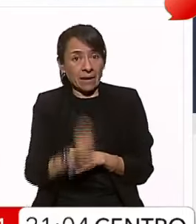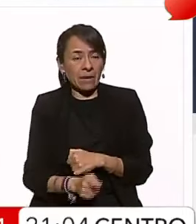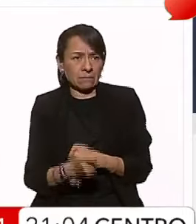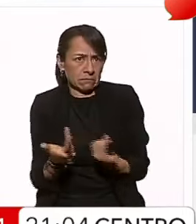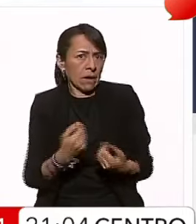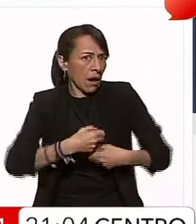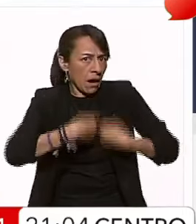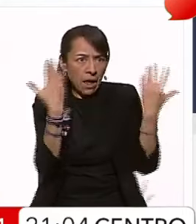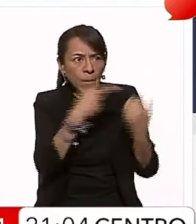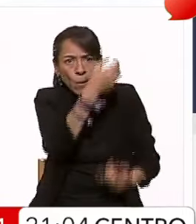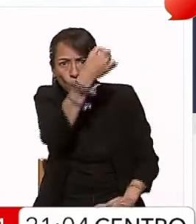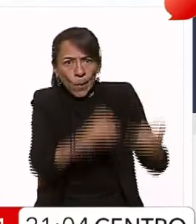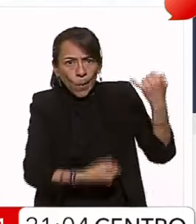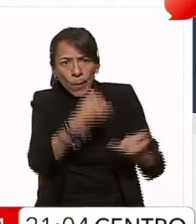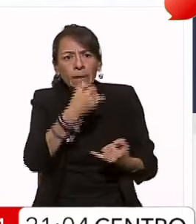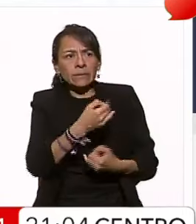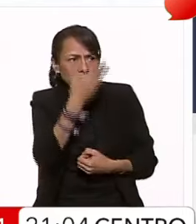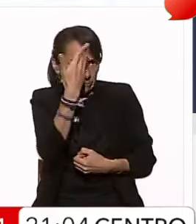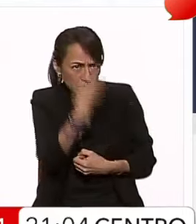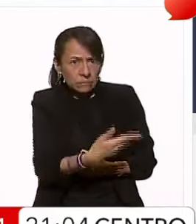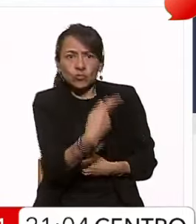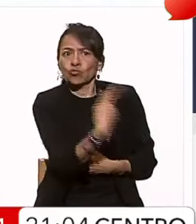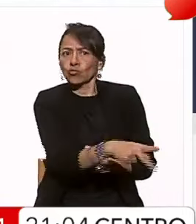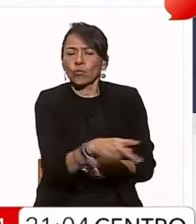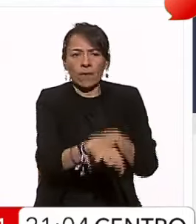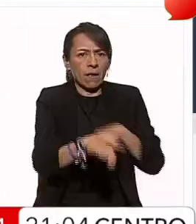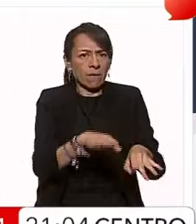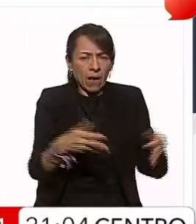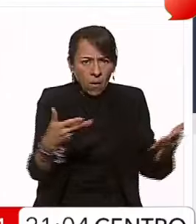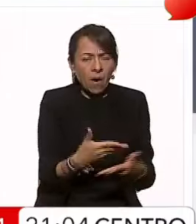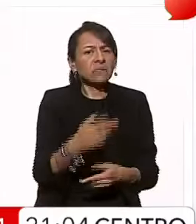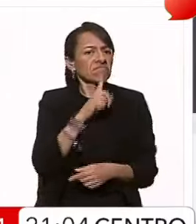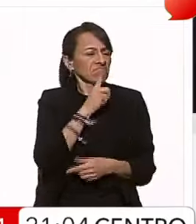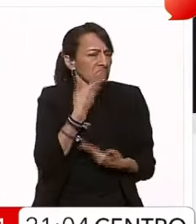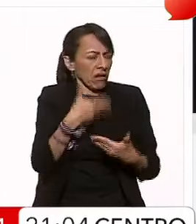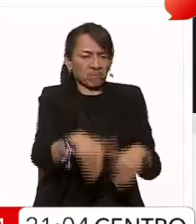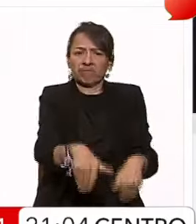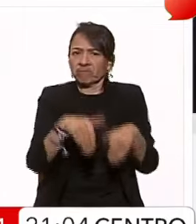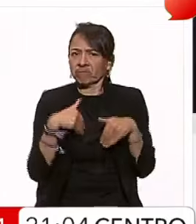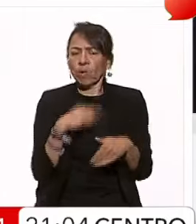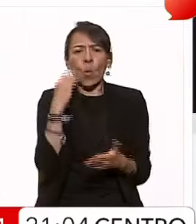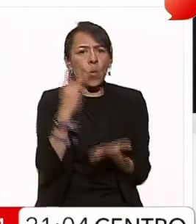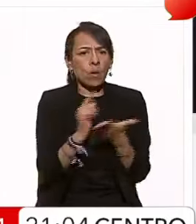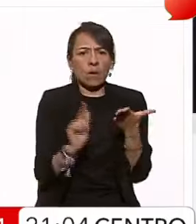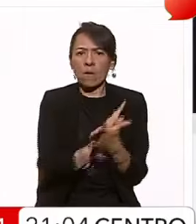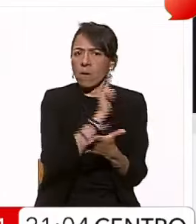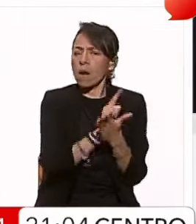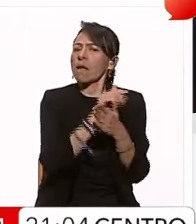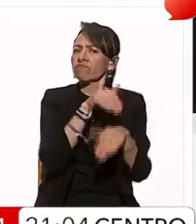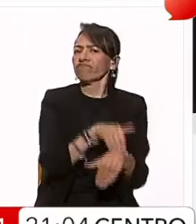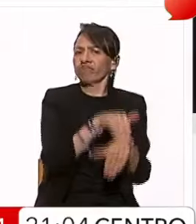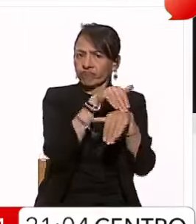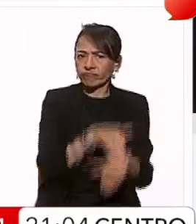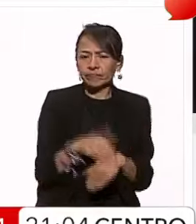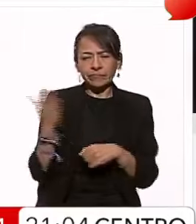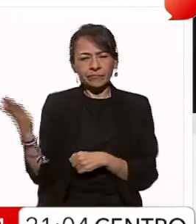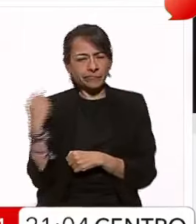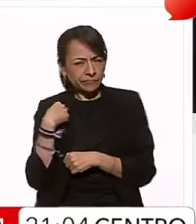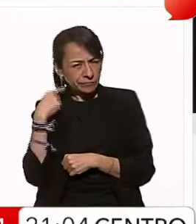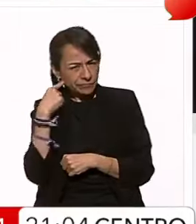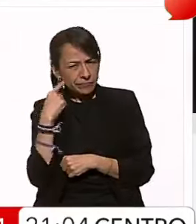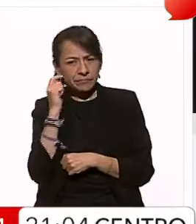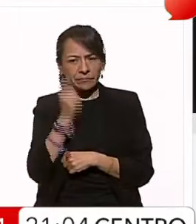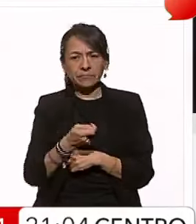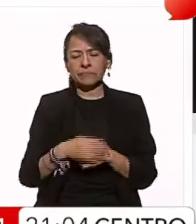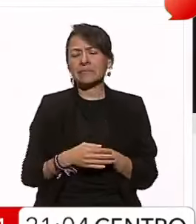imparcialidad y en estricto apego únicamente a la ley independientemente de que en lo personal